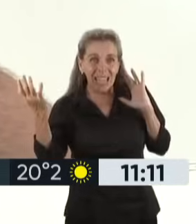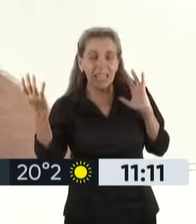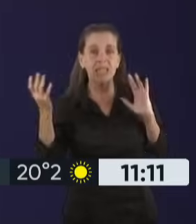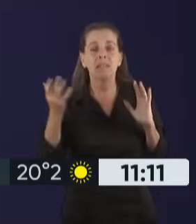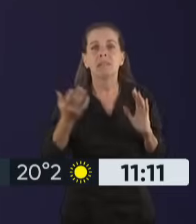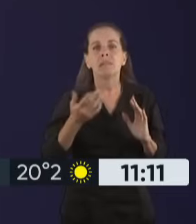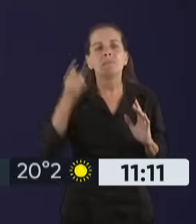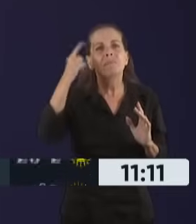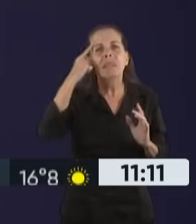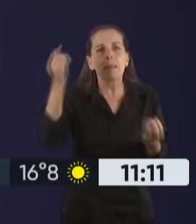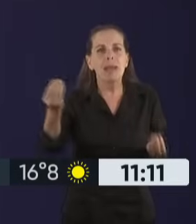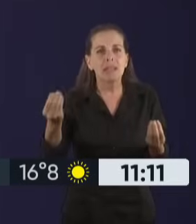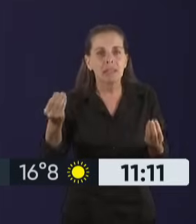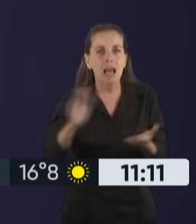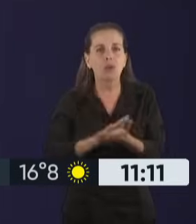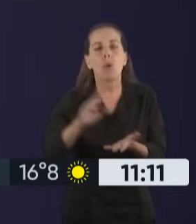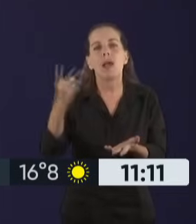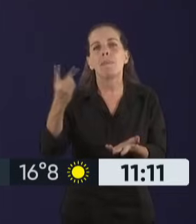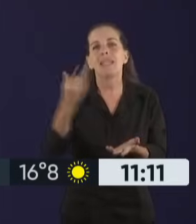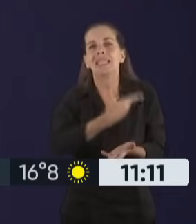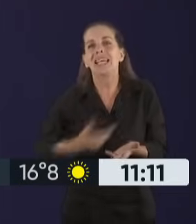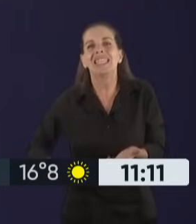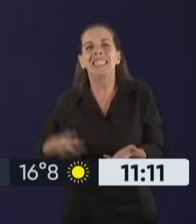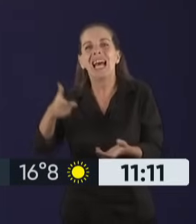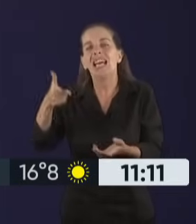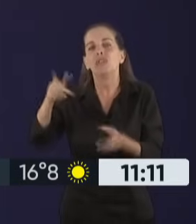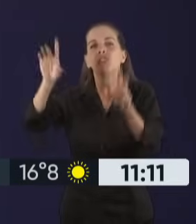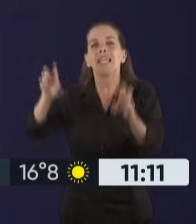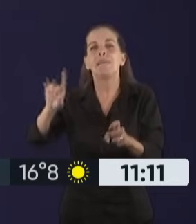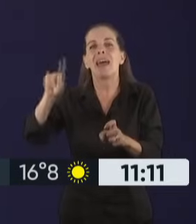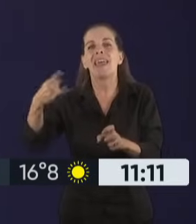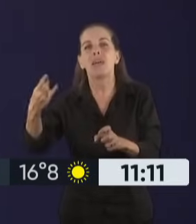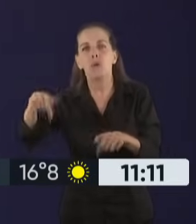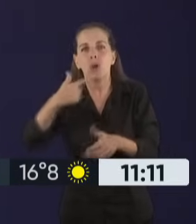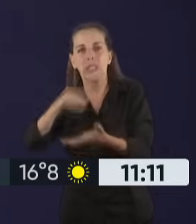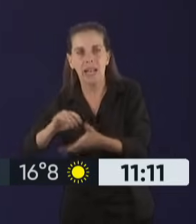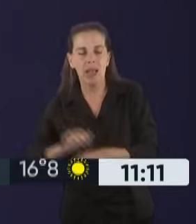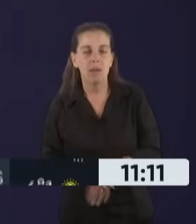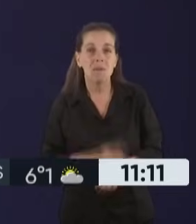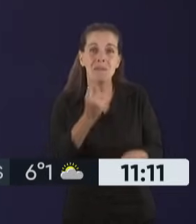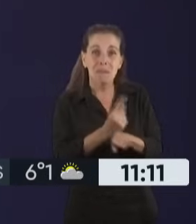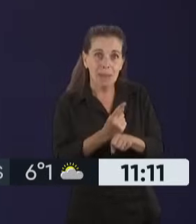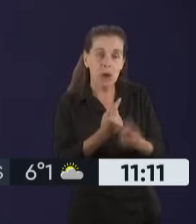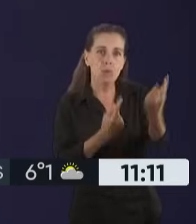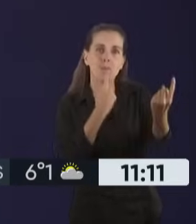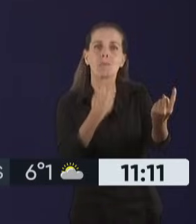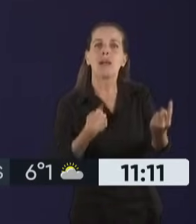Gracias. Bueno, en primer lugar, con respecto a tu pregunta número